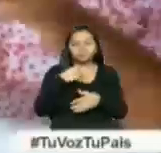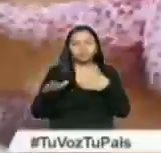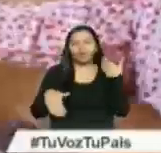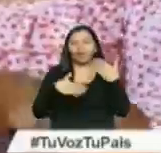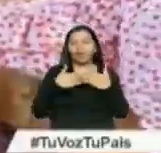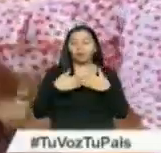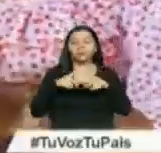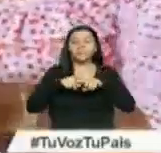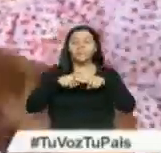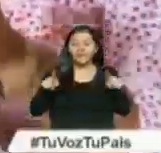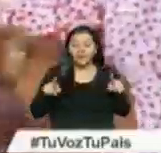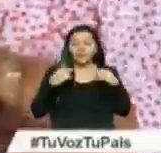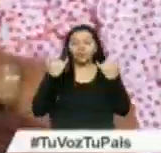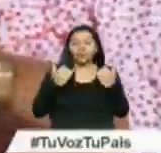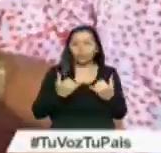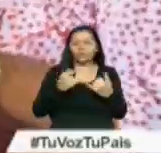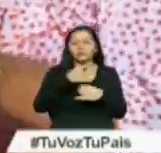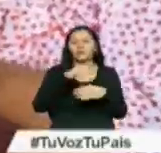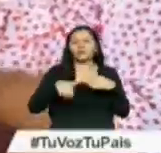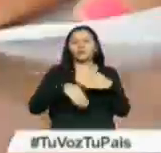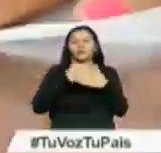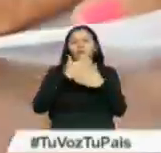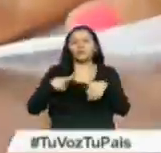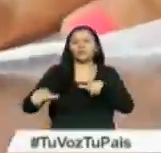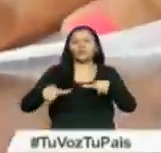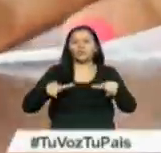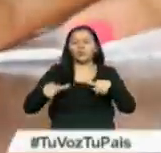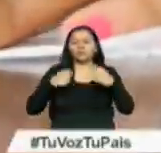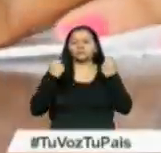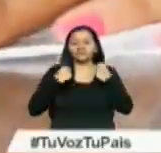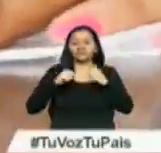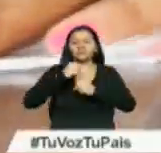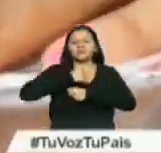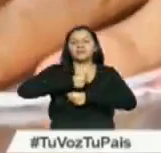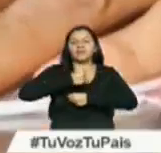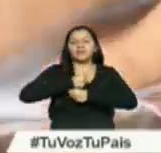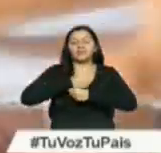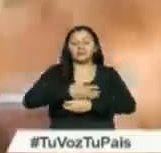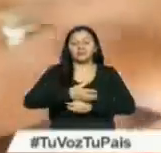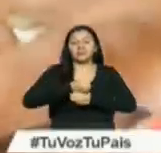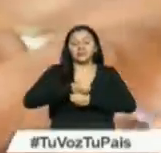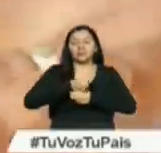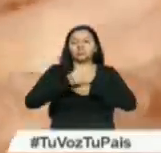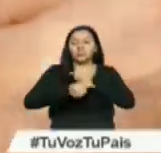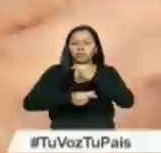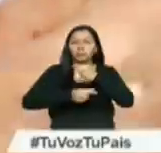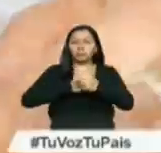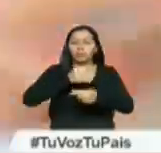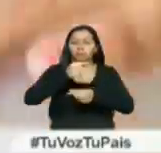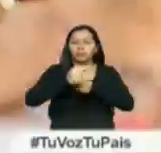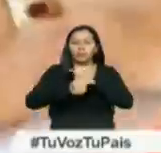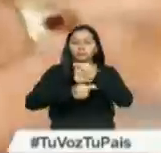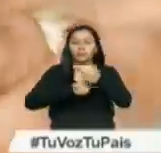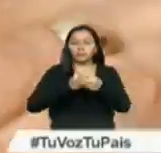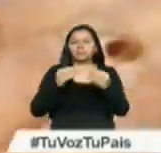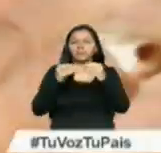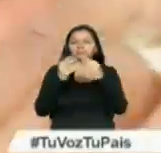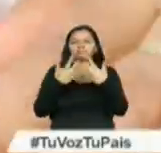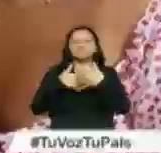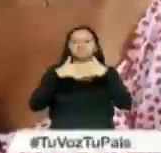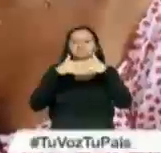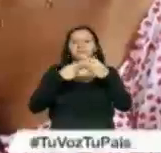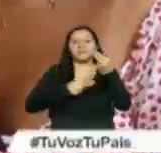Sin embargo, ahora cuenta con un nuevo espacio para trabajar, en donde asegura que poco a poco se va reactivando el